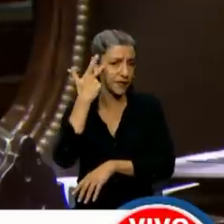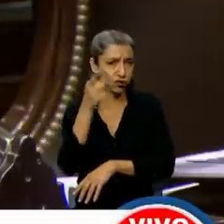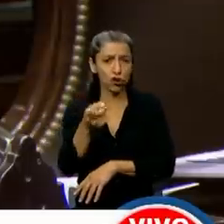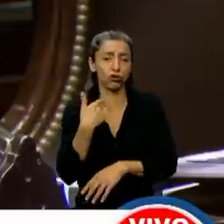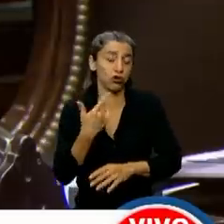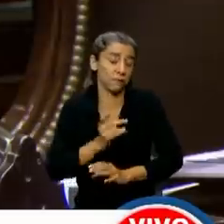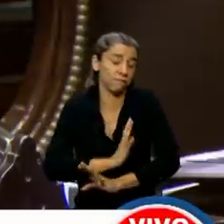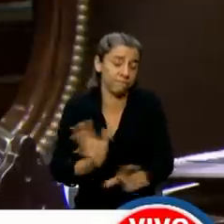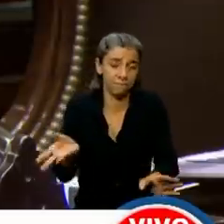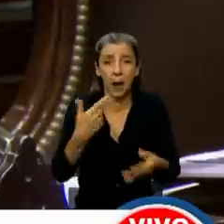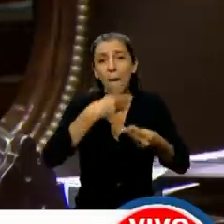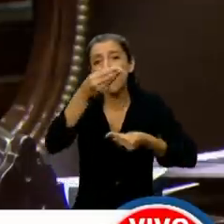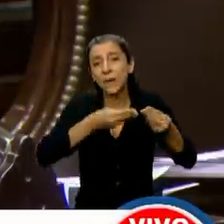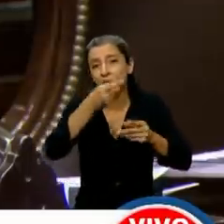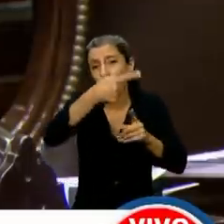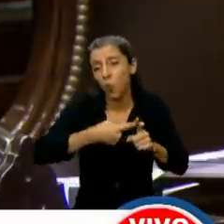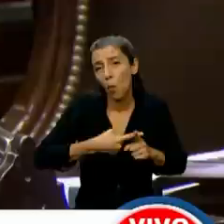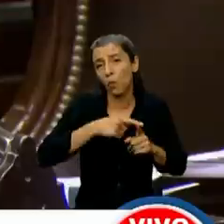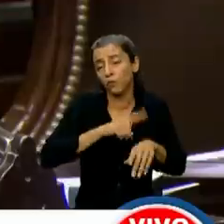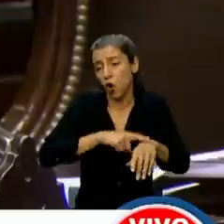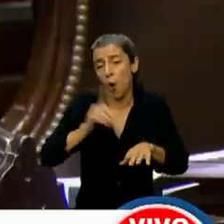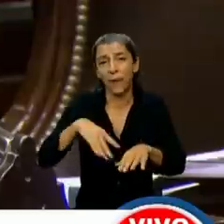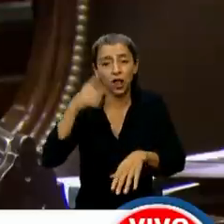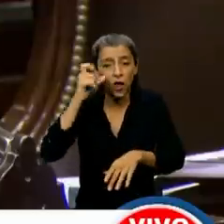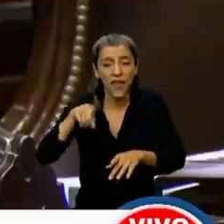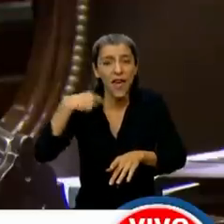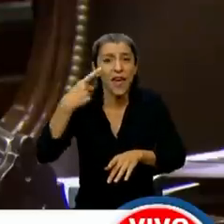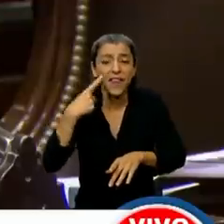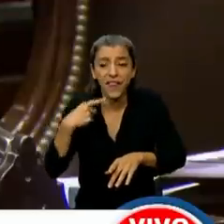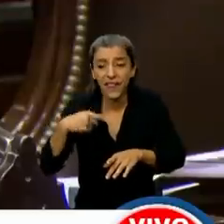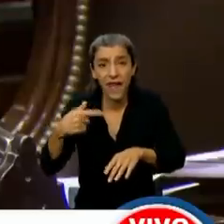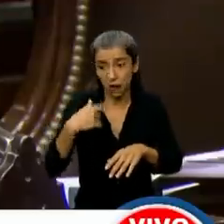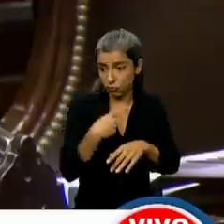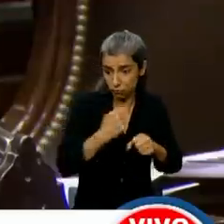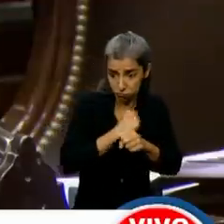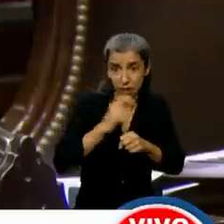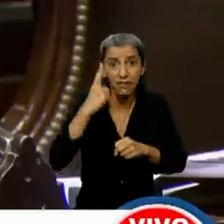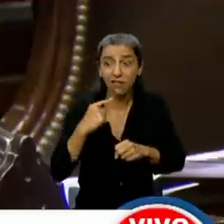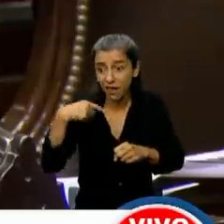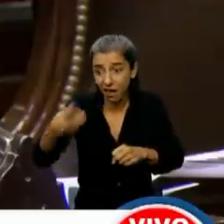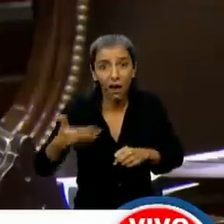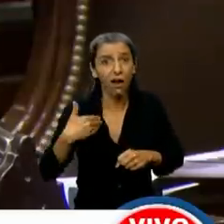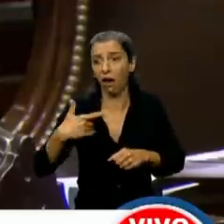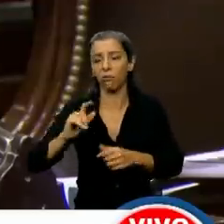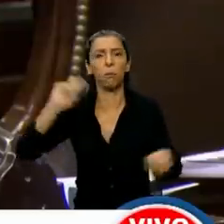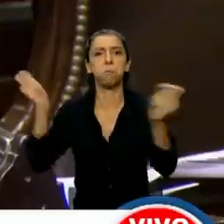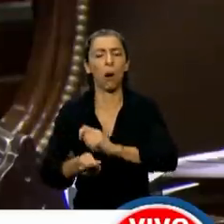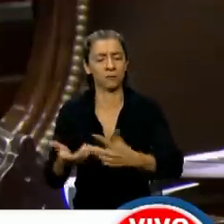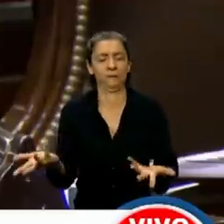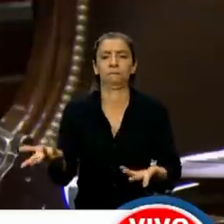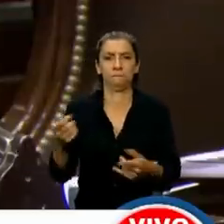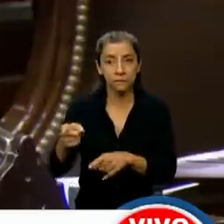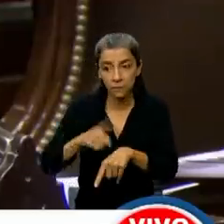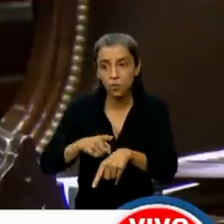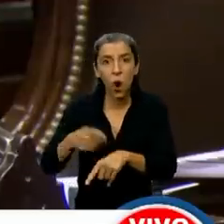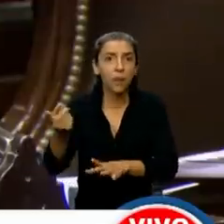una barbaridad un presupuesto que nos cambiaron de 10 días después que no habíamos votado y quiso decir que el error éste no